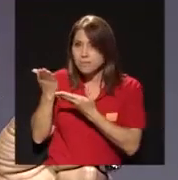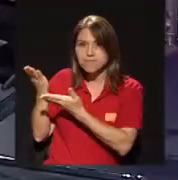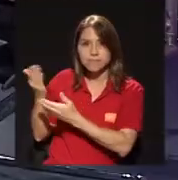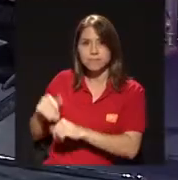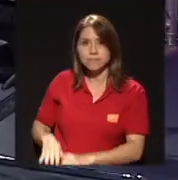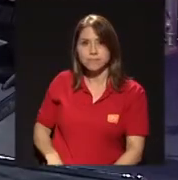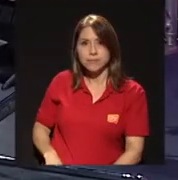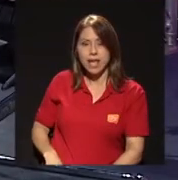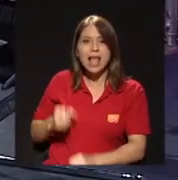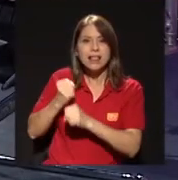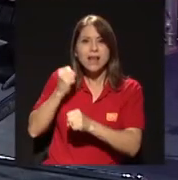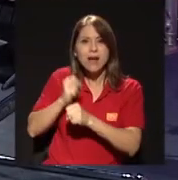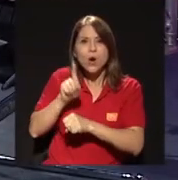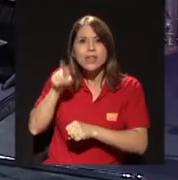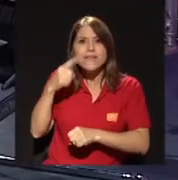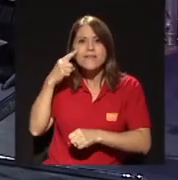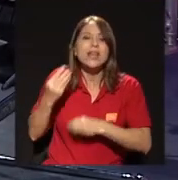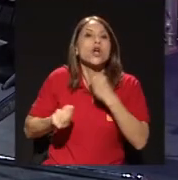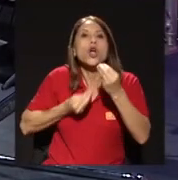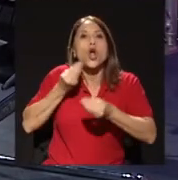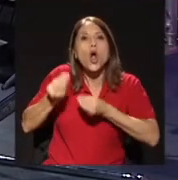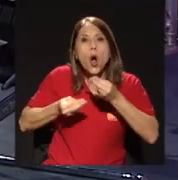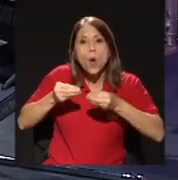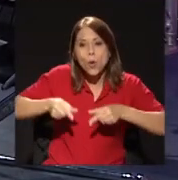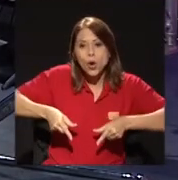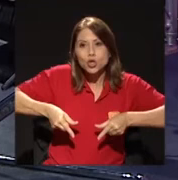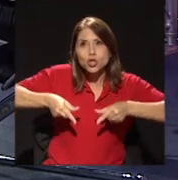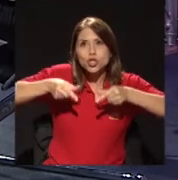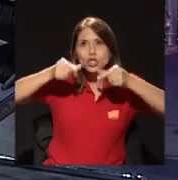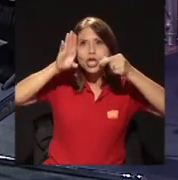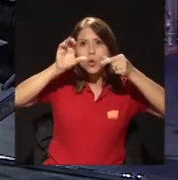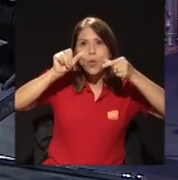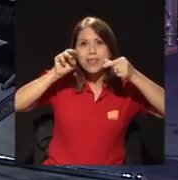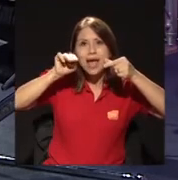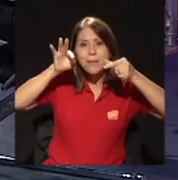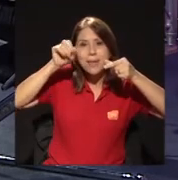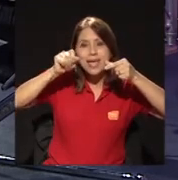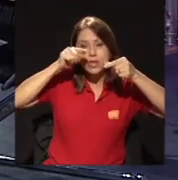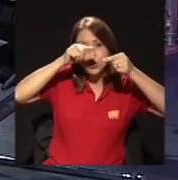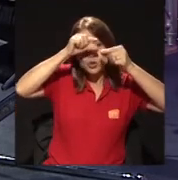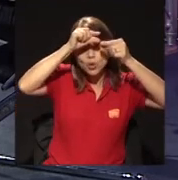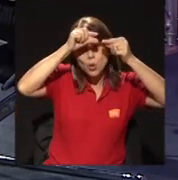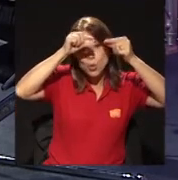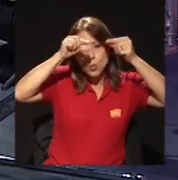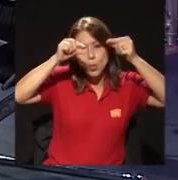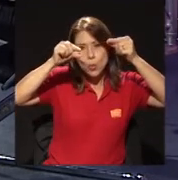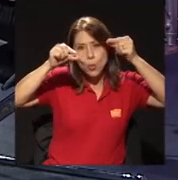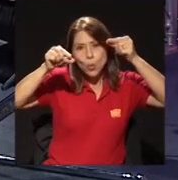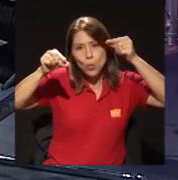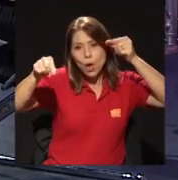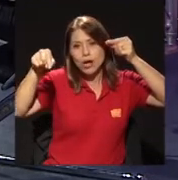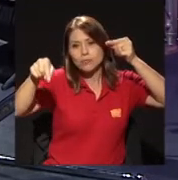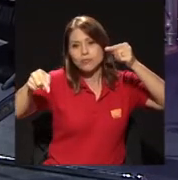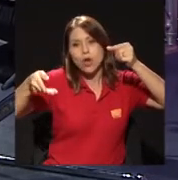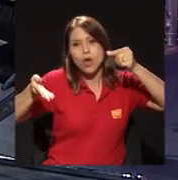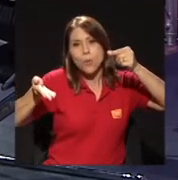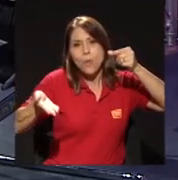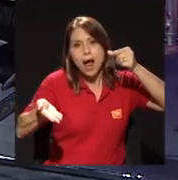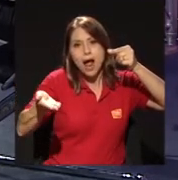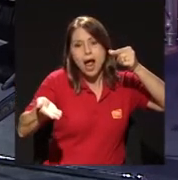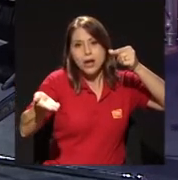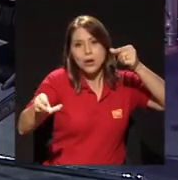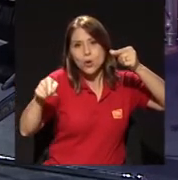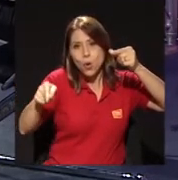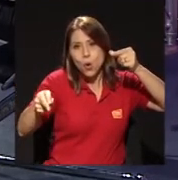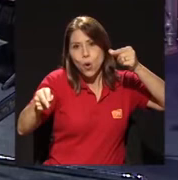cómo maneja de a 50 metros sobre un barco en la estructura, el sacar el contenedor, levantarlo